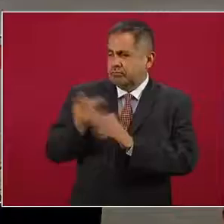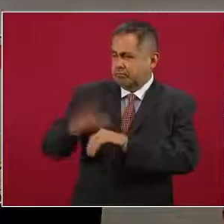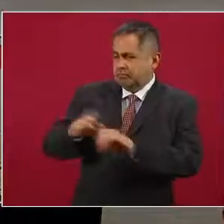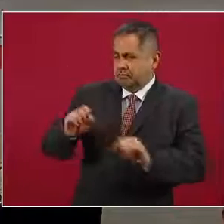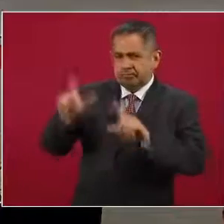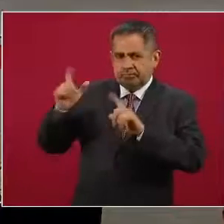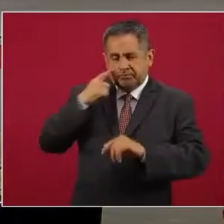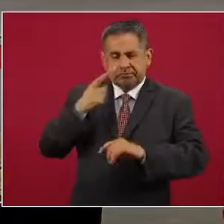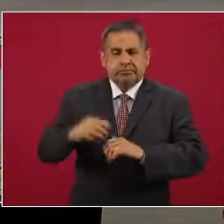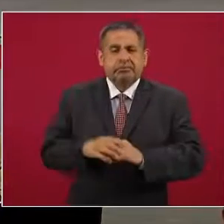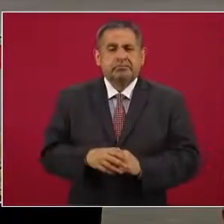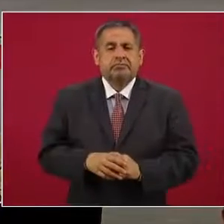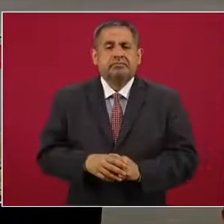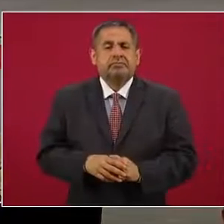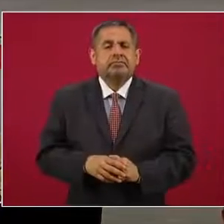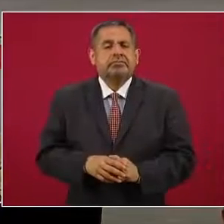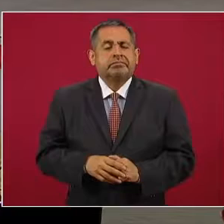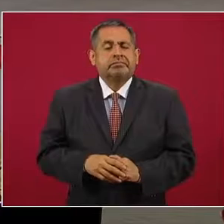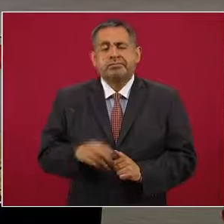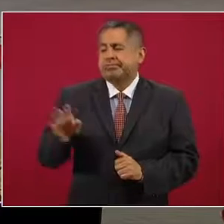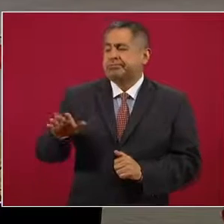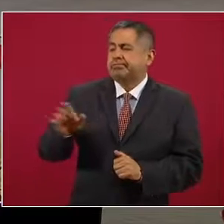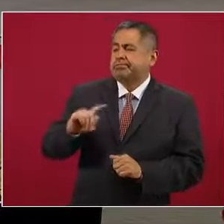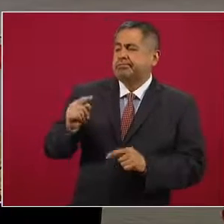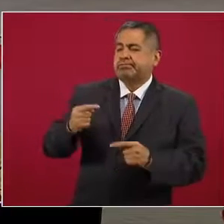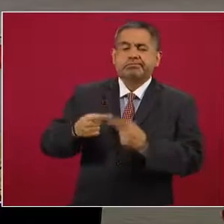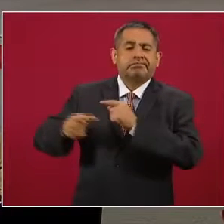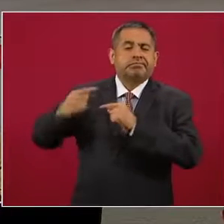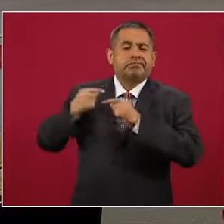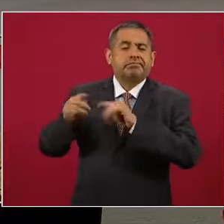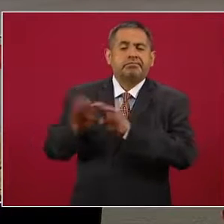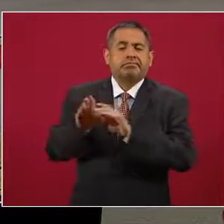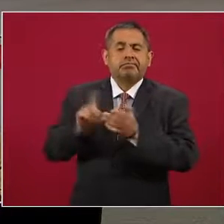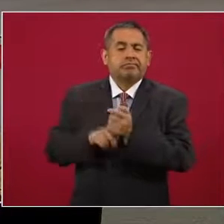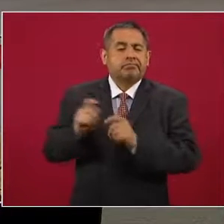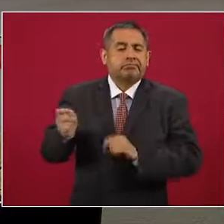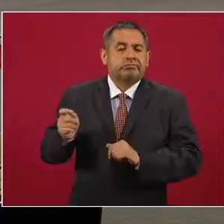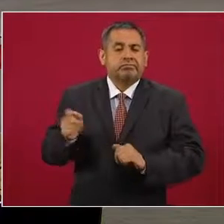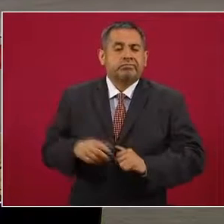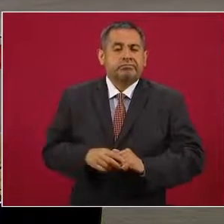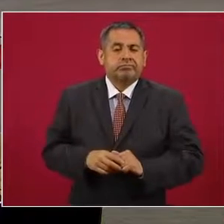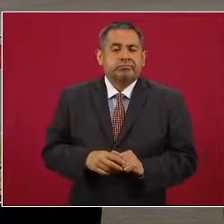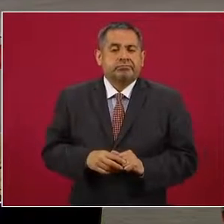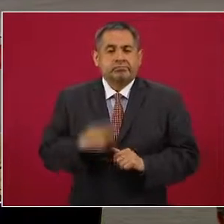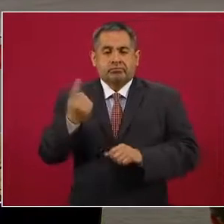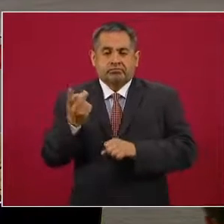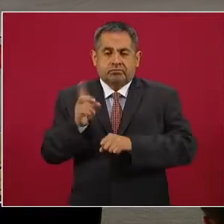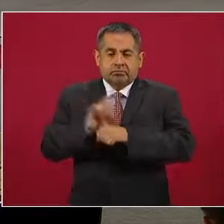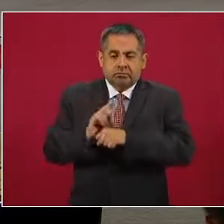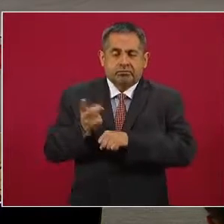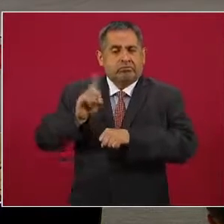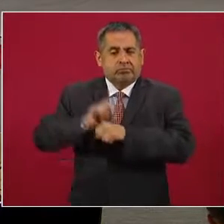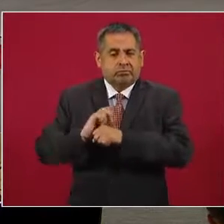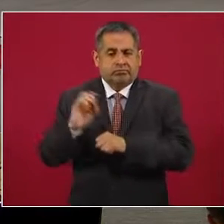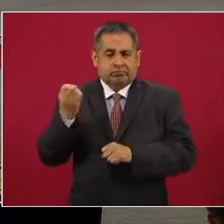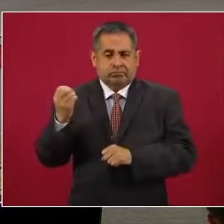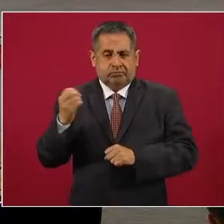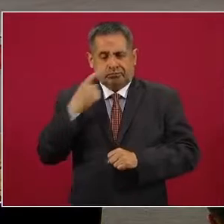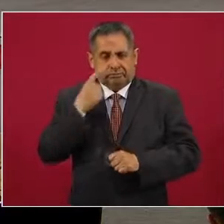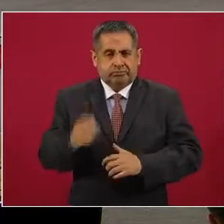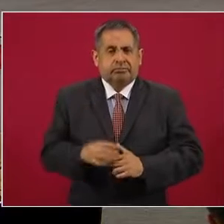la lámina sobre el comportamiento del por día de octubre.